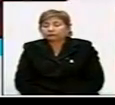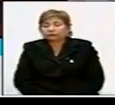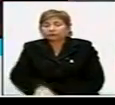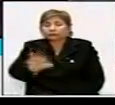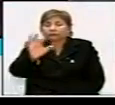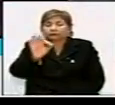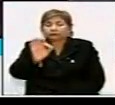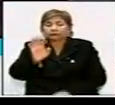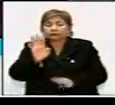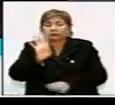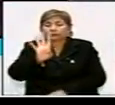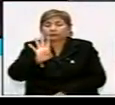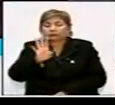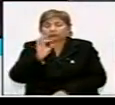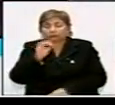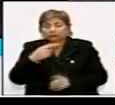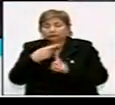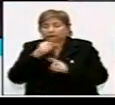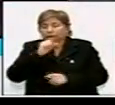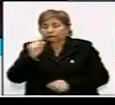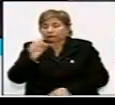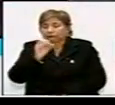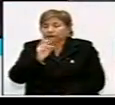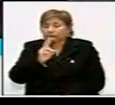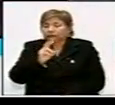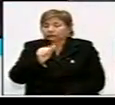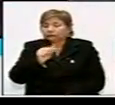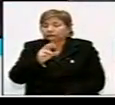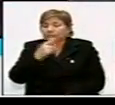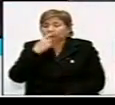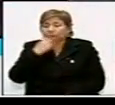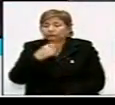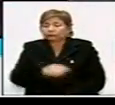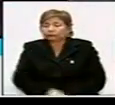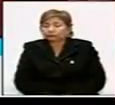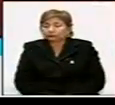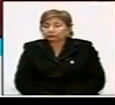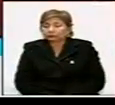94 votos a favor oliva rojo